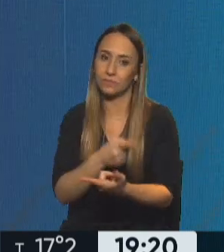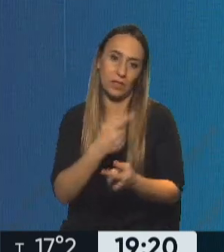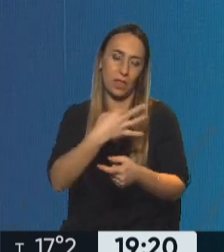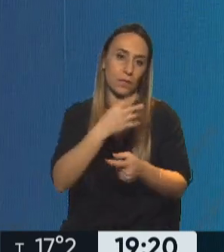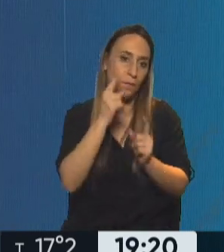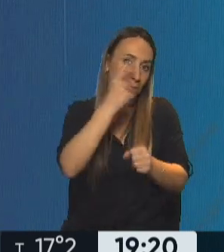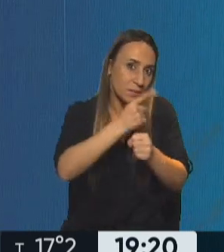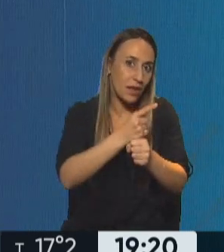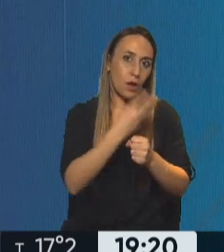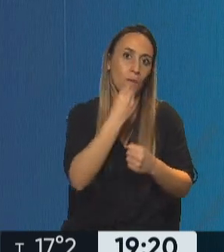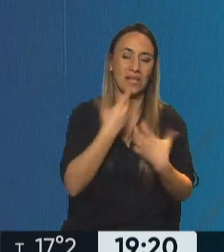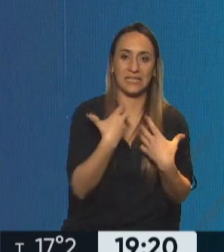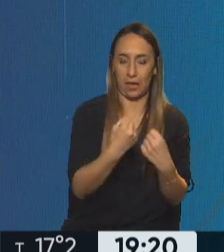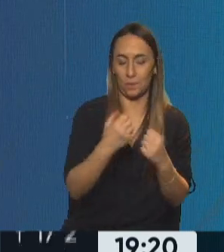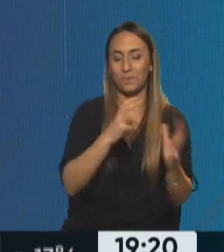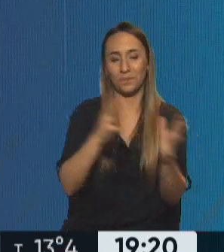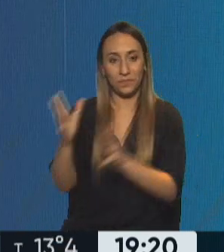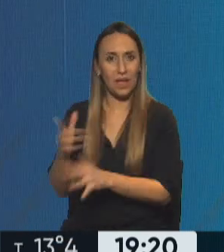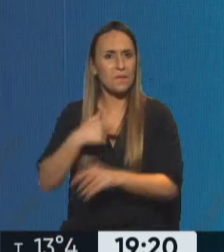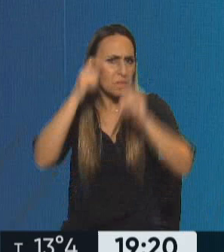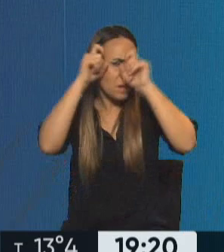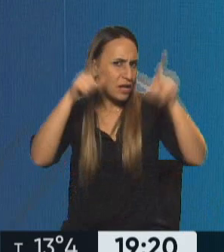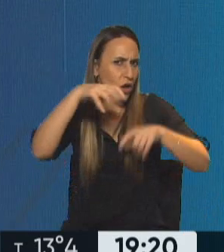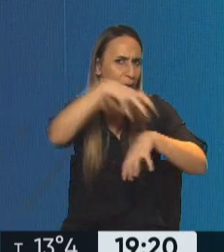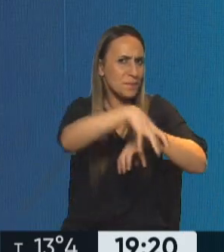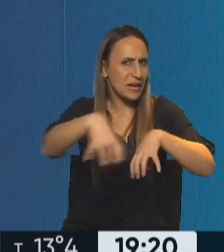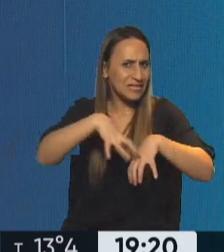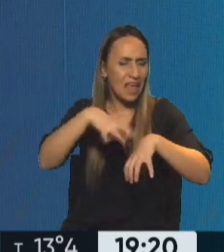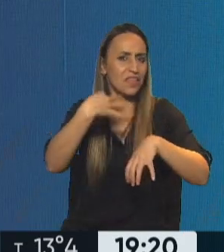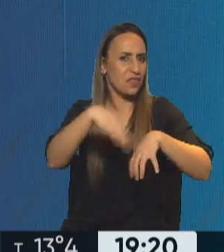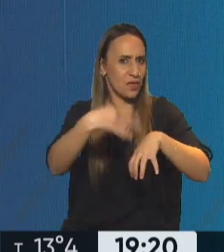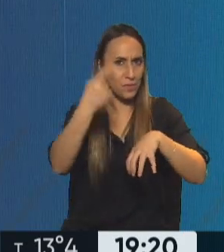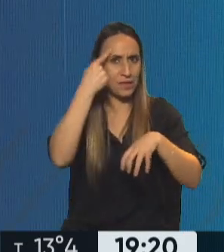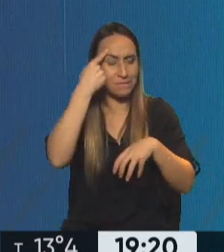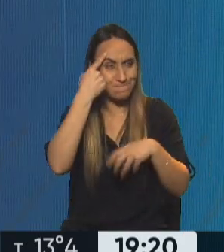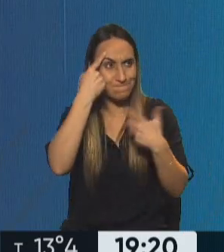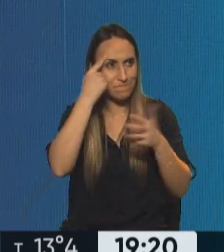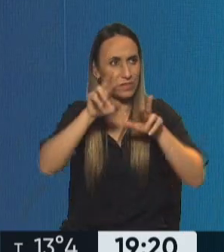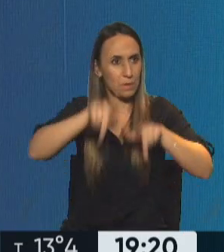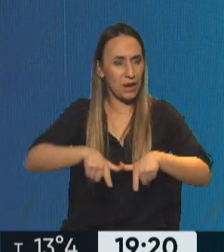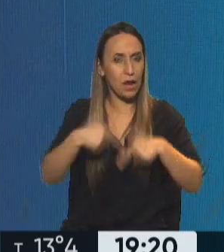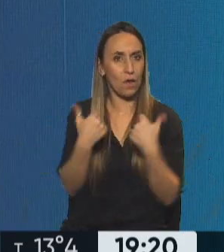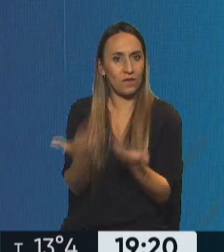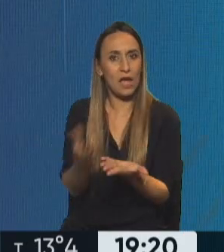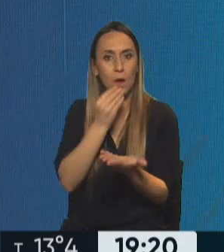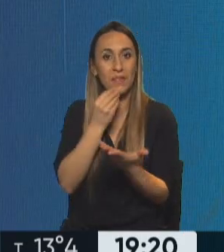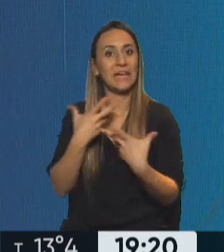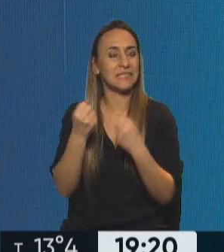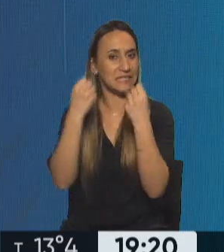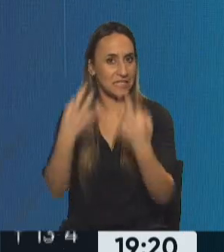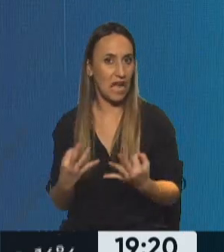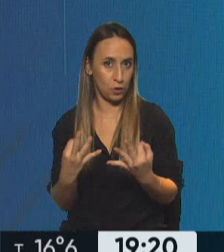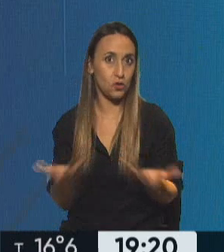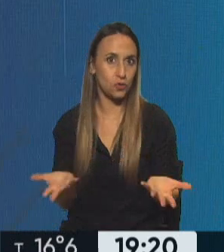que deviene de esto, pero también me imagino que las empresas van a tener que pensar en ofrecer justamente alimentos más saludables,